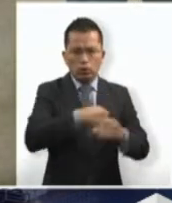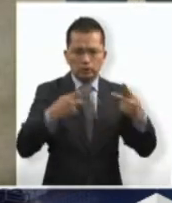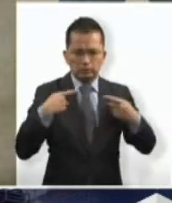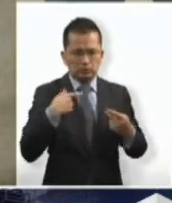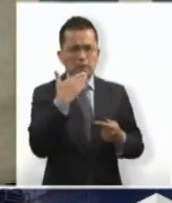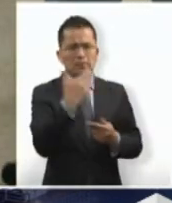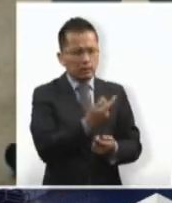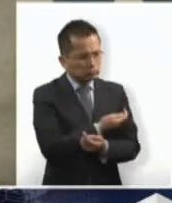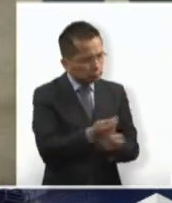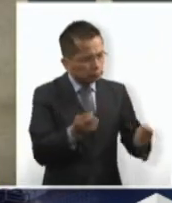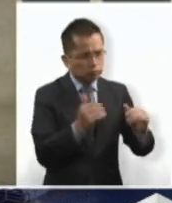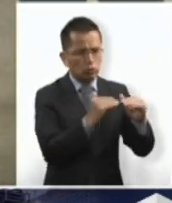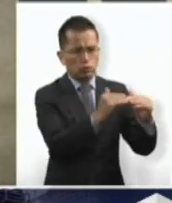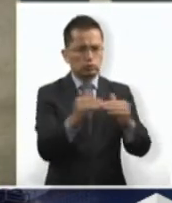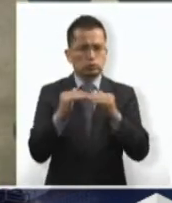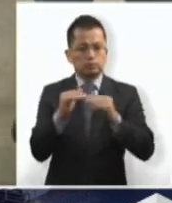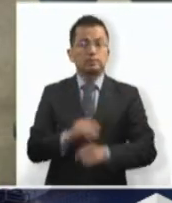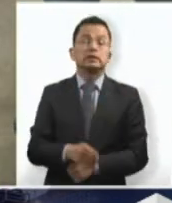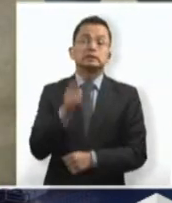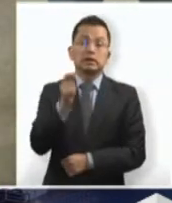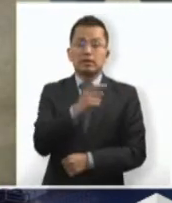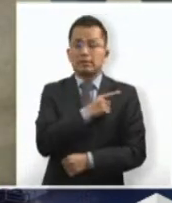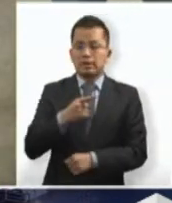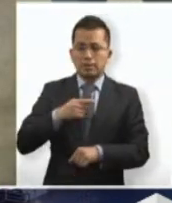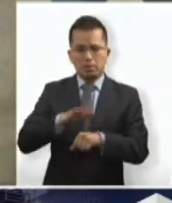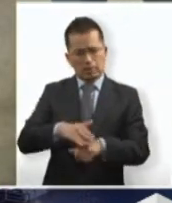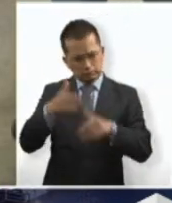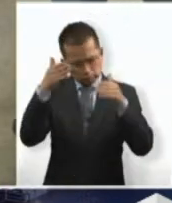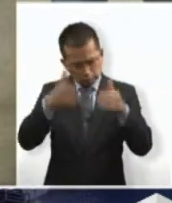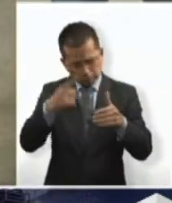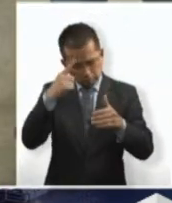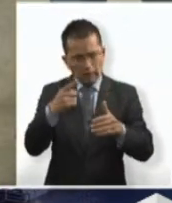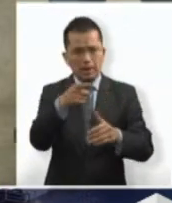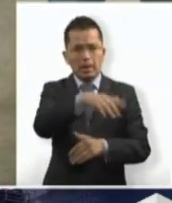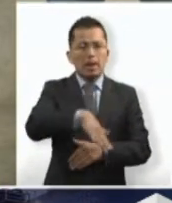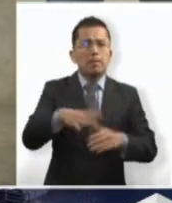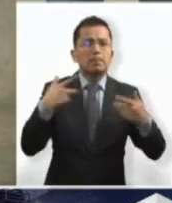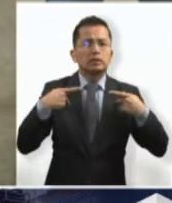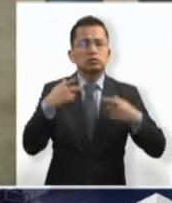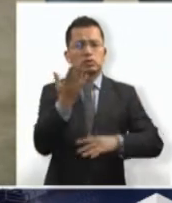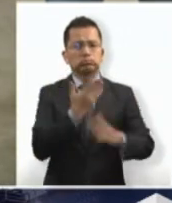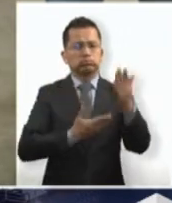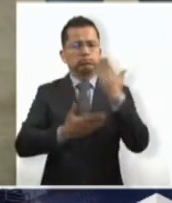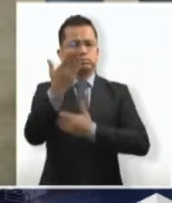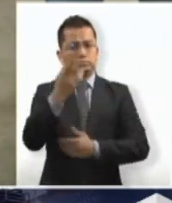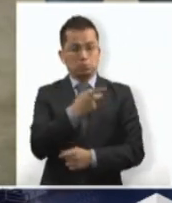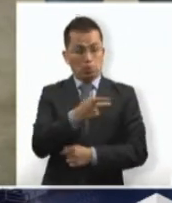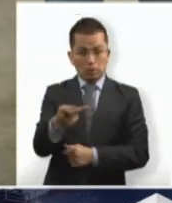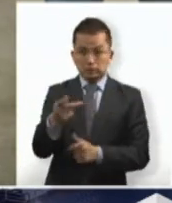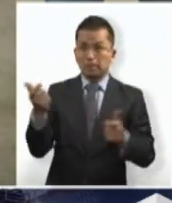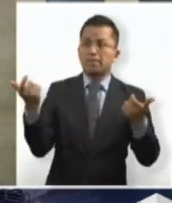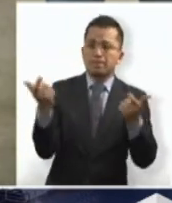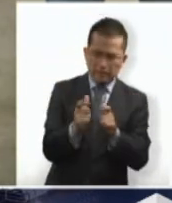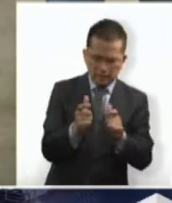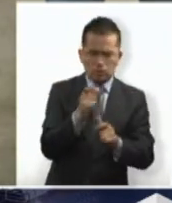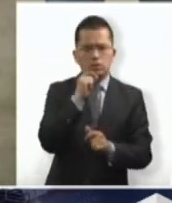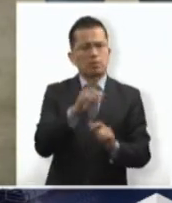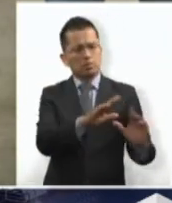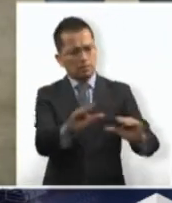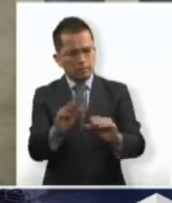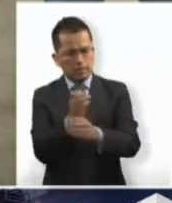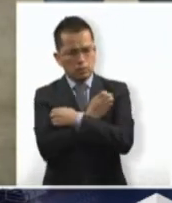a una política pública hacia el desarrollo humano, progreso social, disminución de la pobreza, así como una educación de